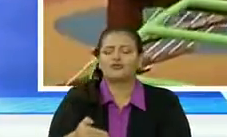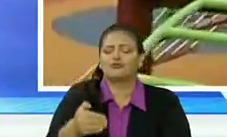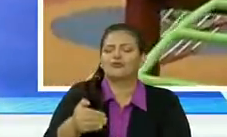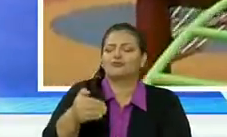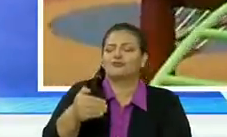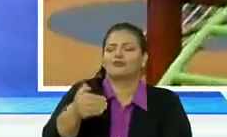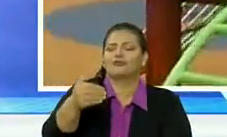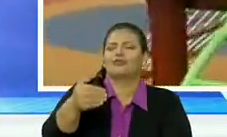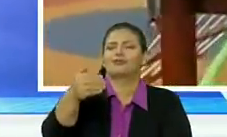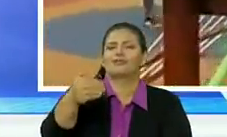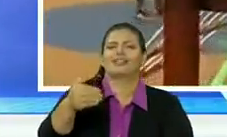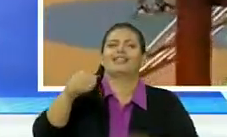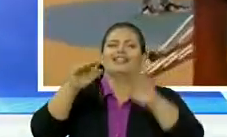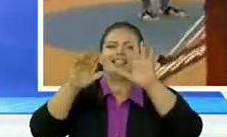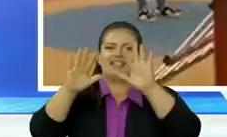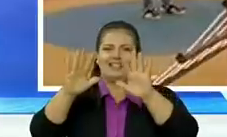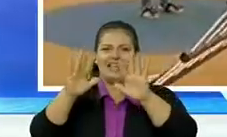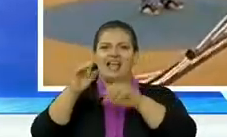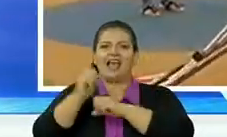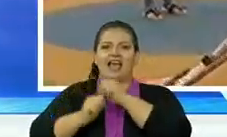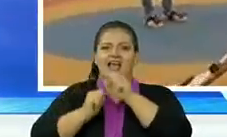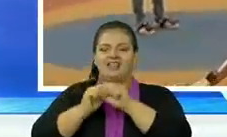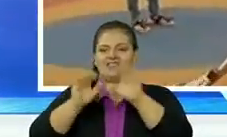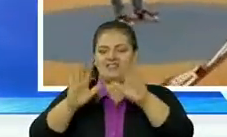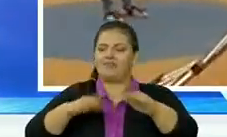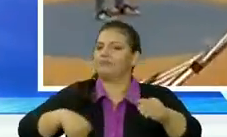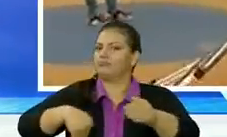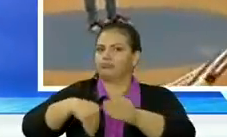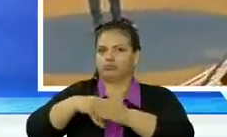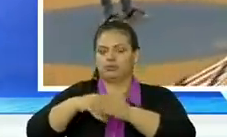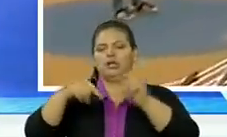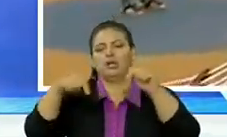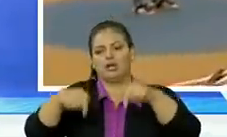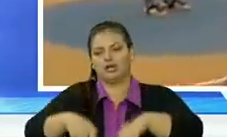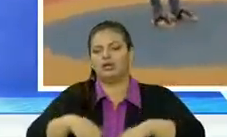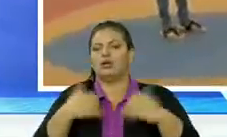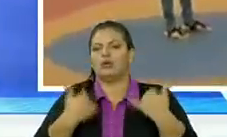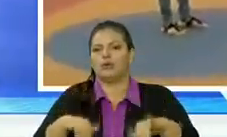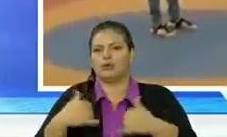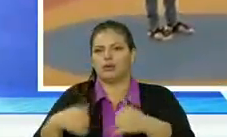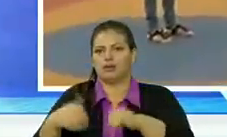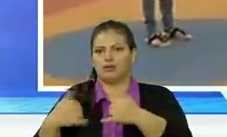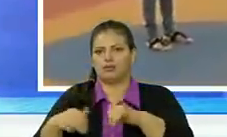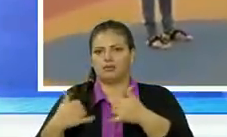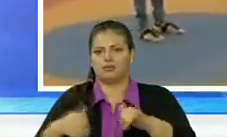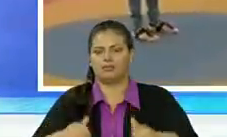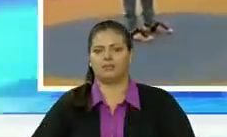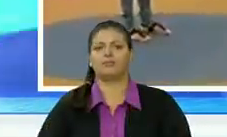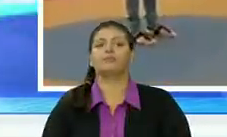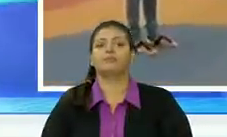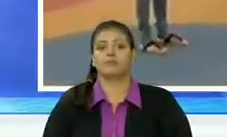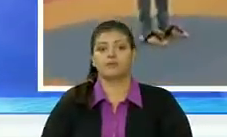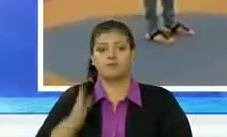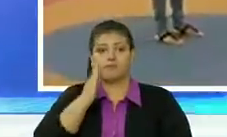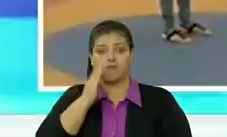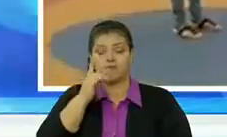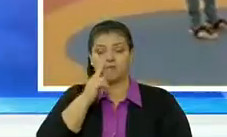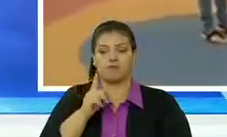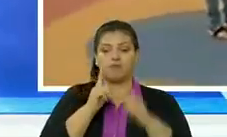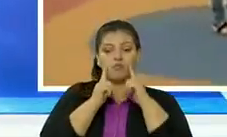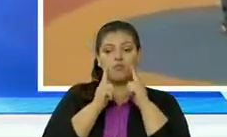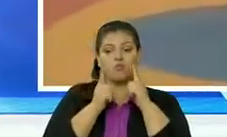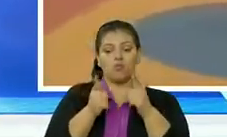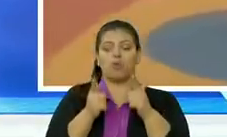6 años, y la colaboración de los padres que siempre acompañan a los niños, porque igual hay columpios y es bueno que siempre estén pendientes, independientemente de que